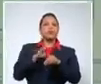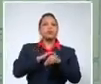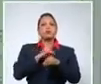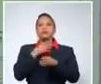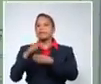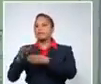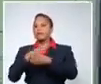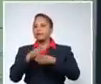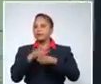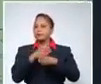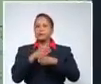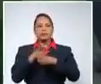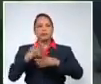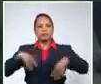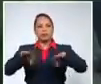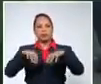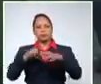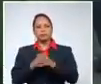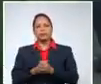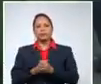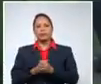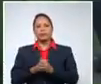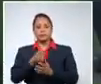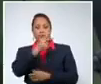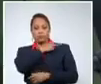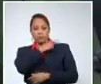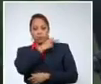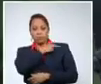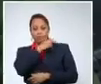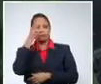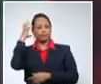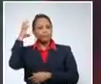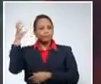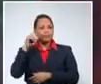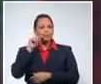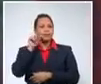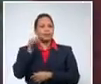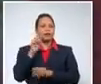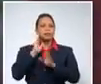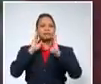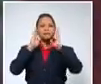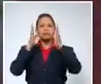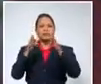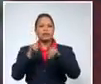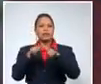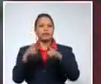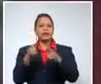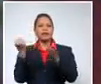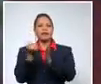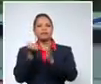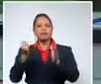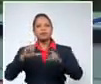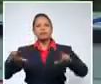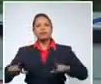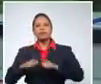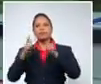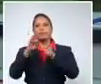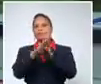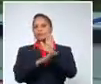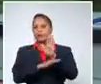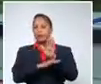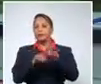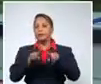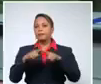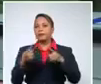disímiles circunstancias. Las autoridades políticas y de gobierno están centradas aquí en garantizar el cumplimiento de las medidas que favorezcan